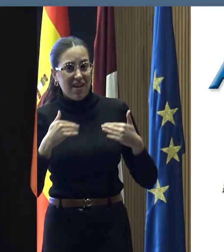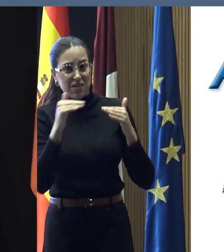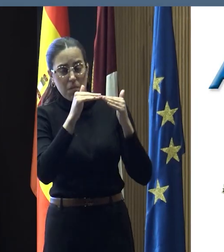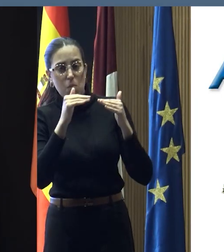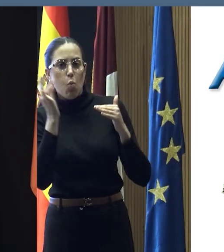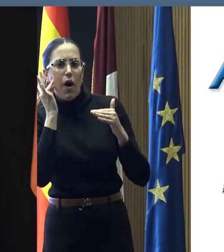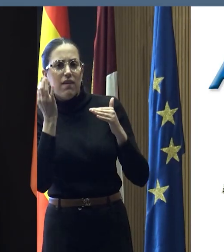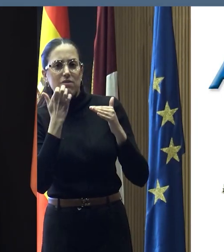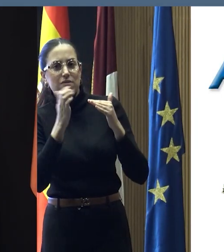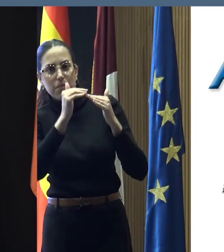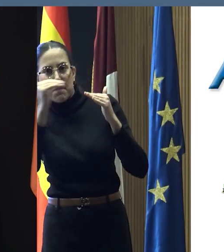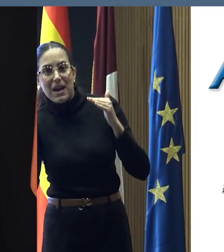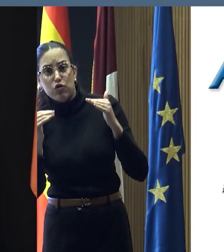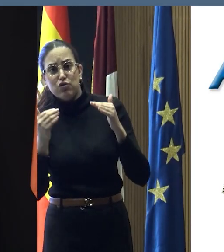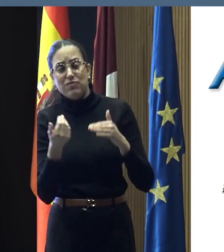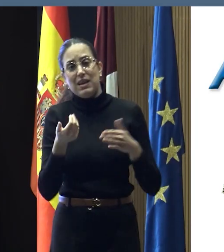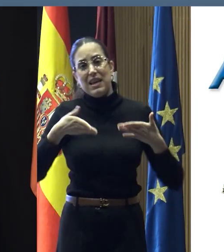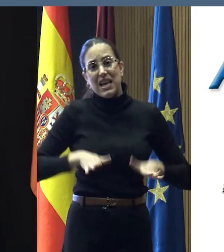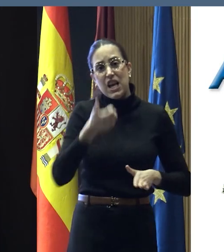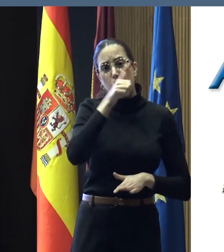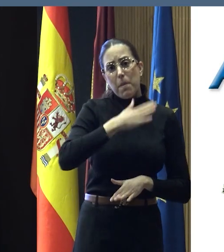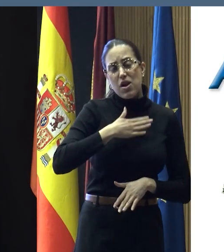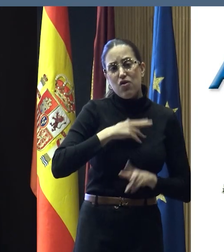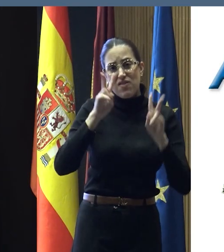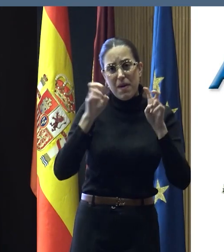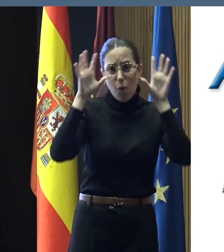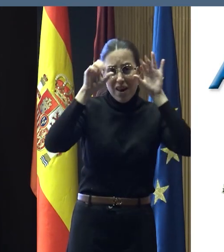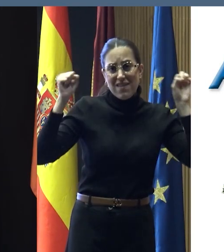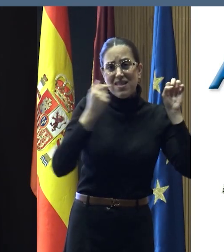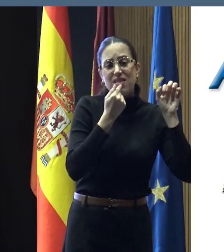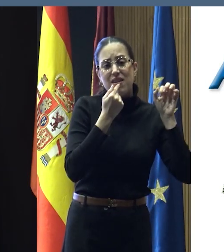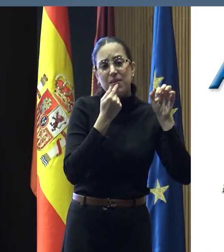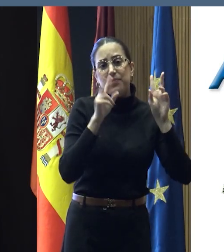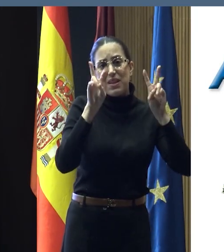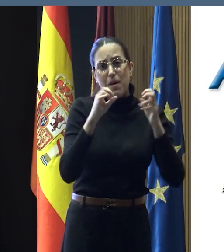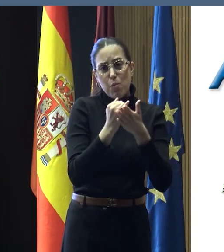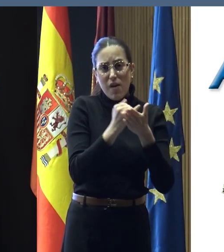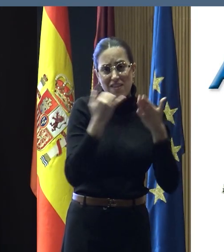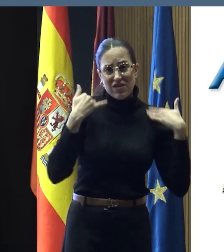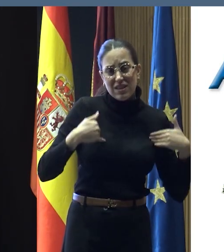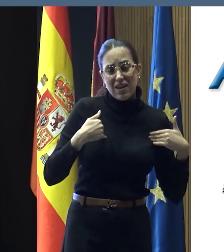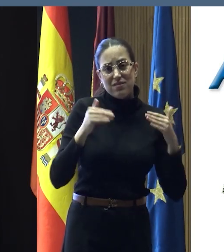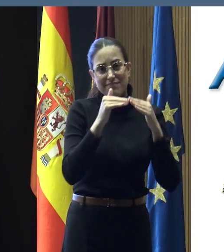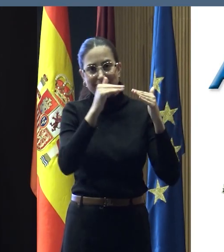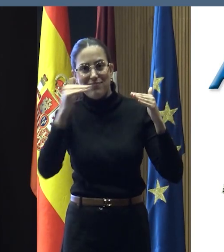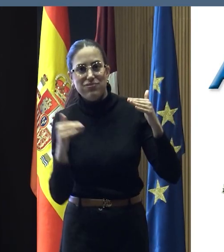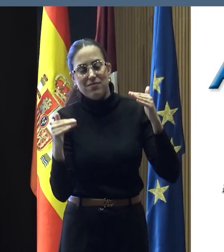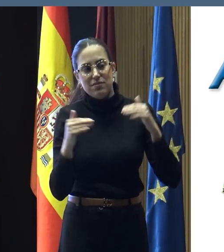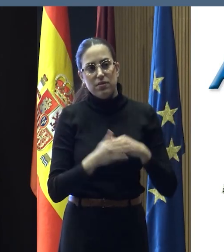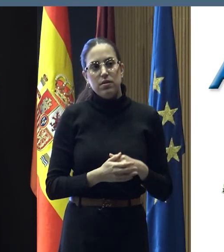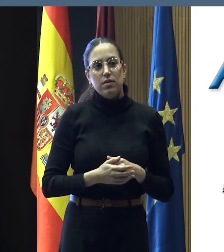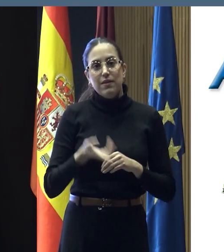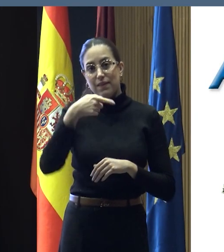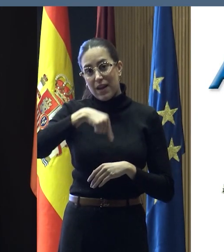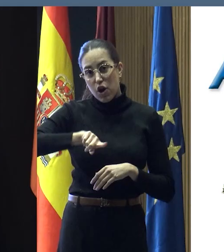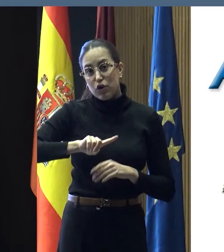dice que es una desigualdad que se os baje las pruebas físicas. Vale. Gracias a bajar esas pruebas